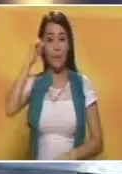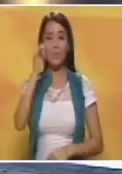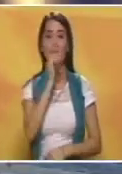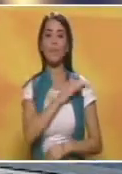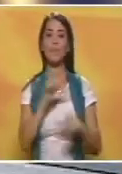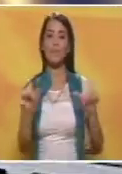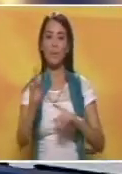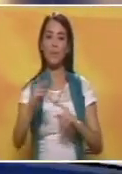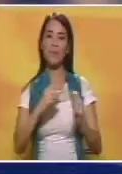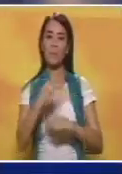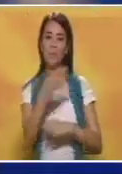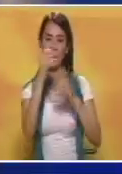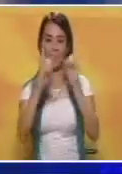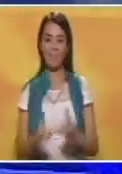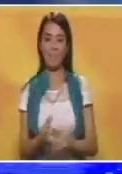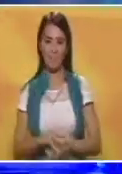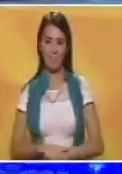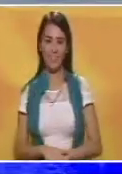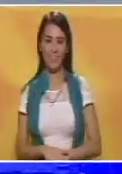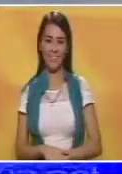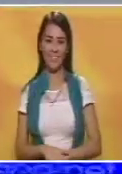siguen a todos buenas tardes